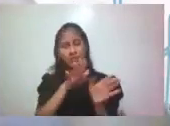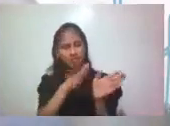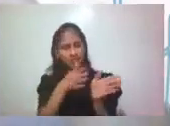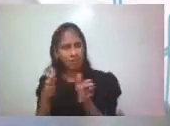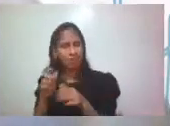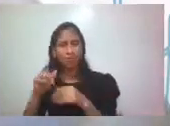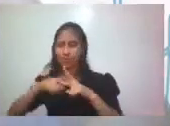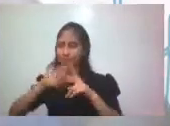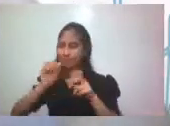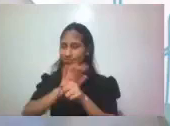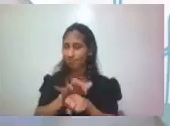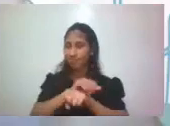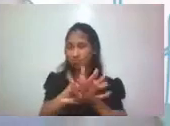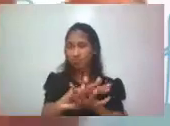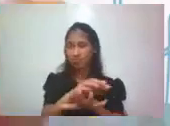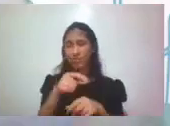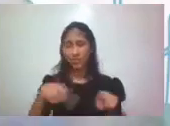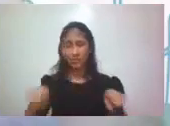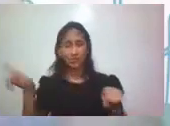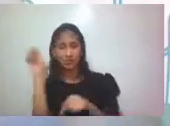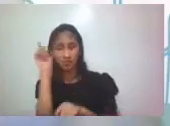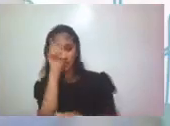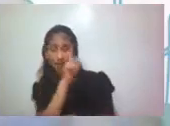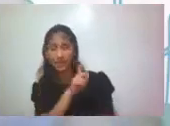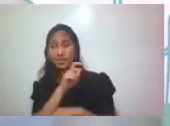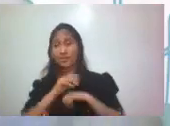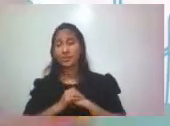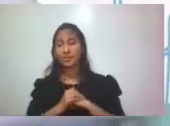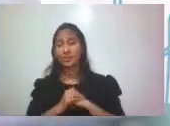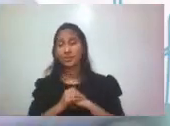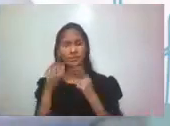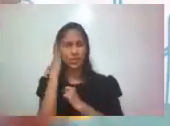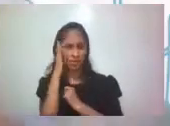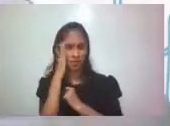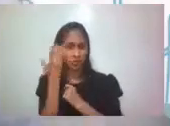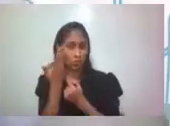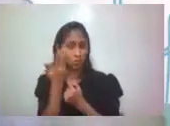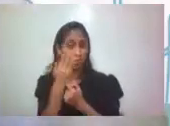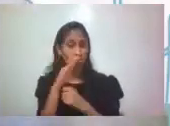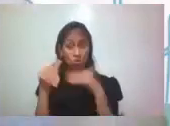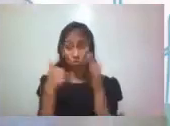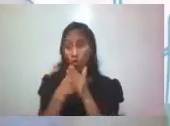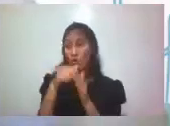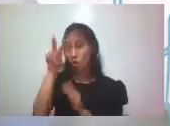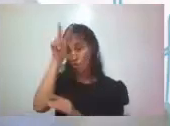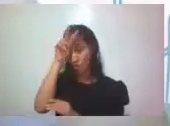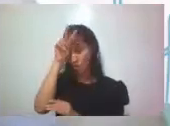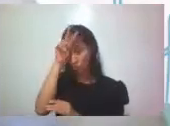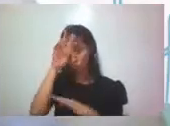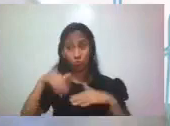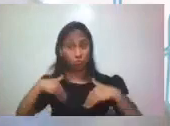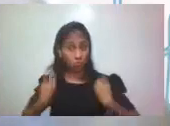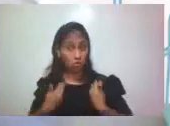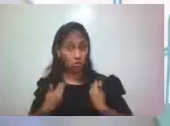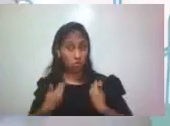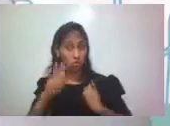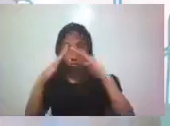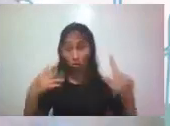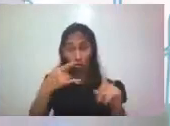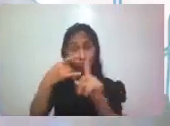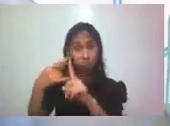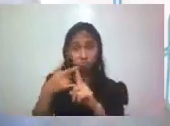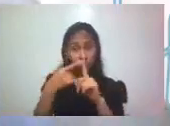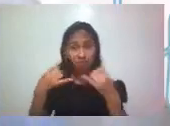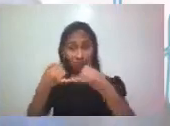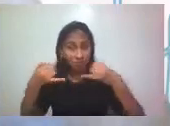de pandemia, donde sabemos que no todo el Perú tiene una buena conectividad, Entonces, ahí